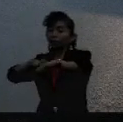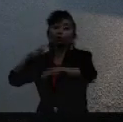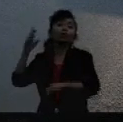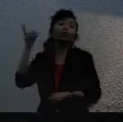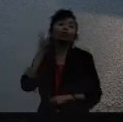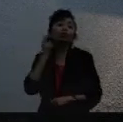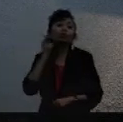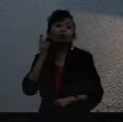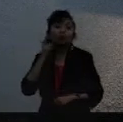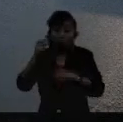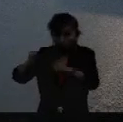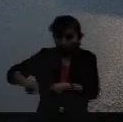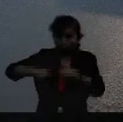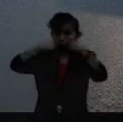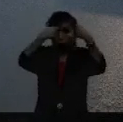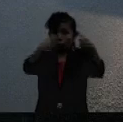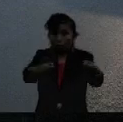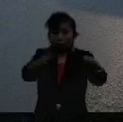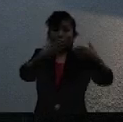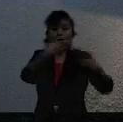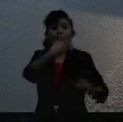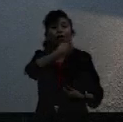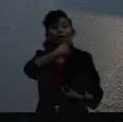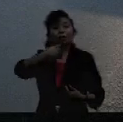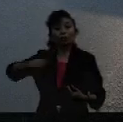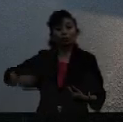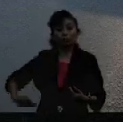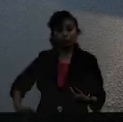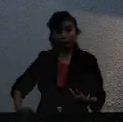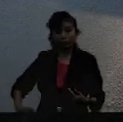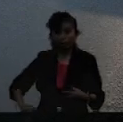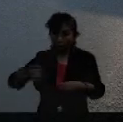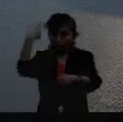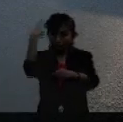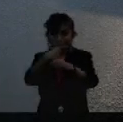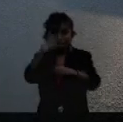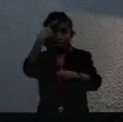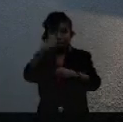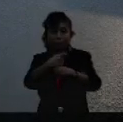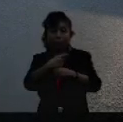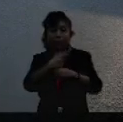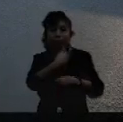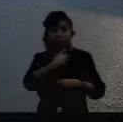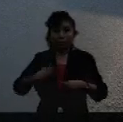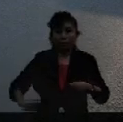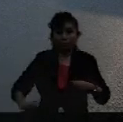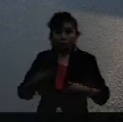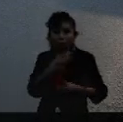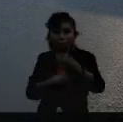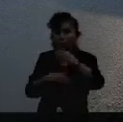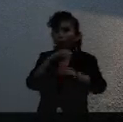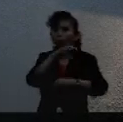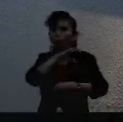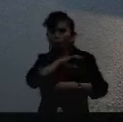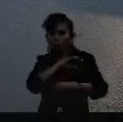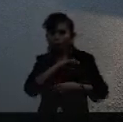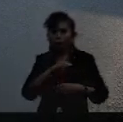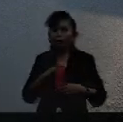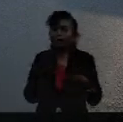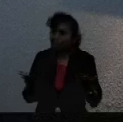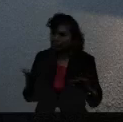poner la banda presidencial sobre los hombros de nuestra primera presidenta con su último aliento y sí hay